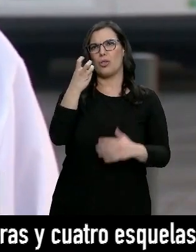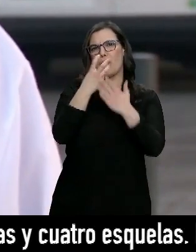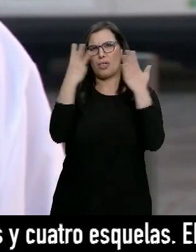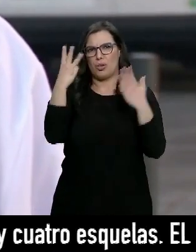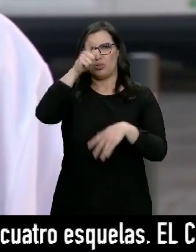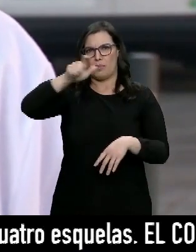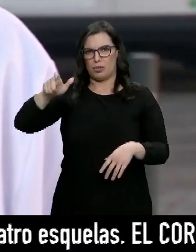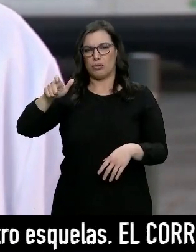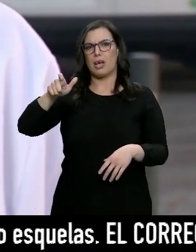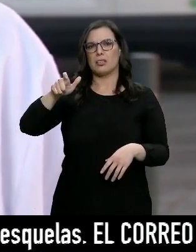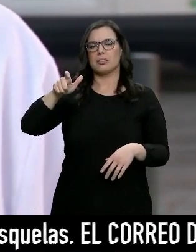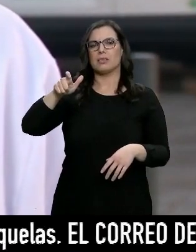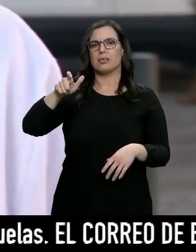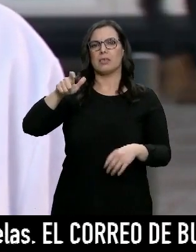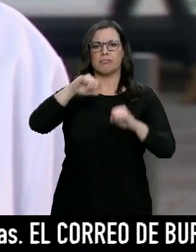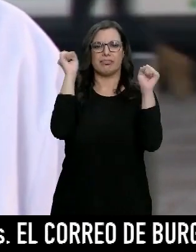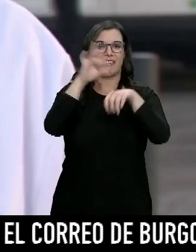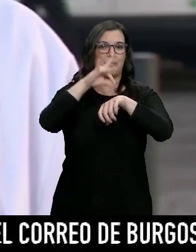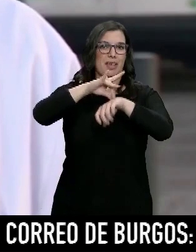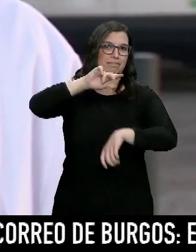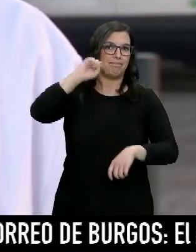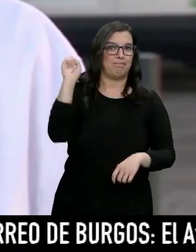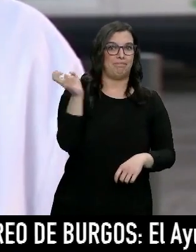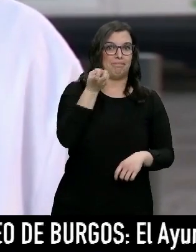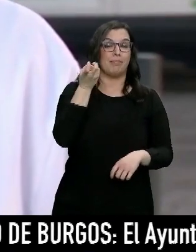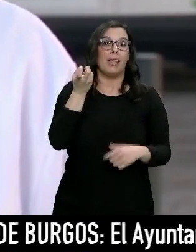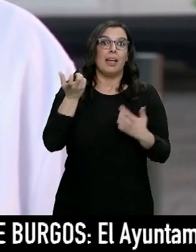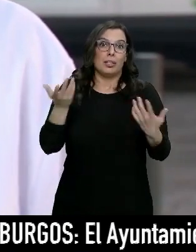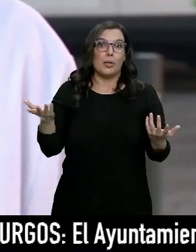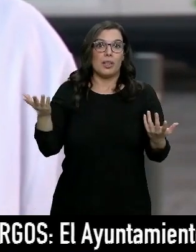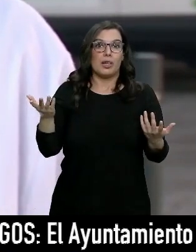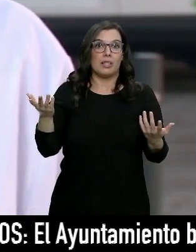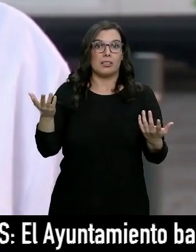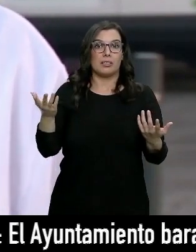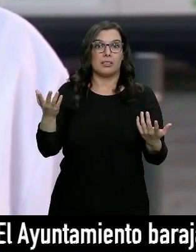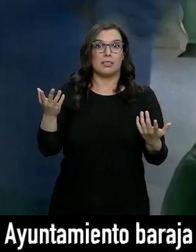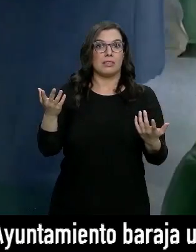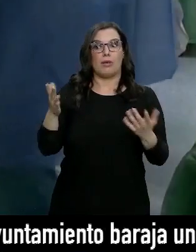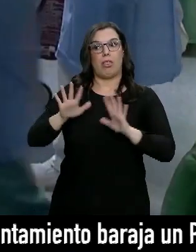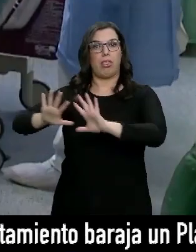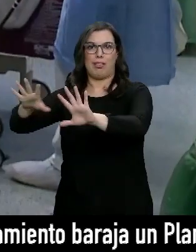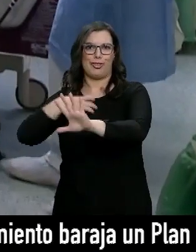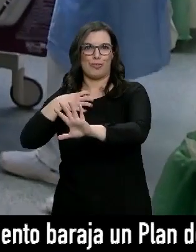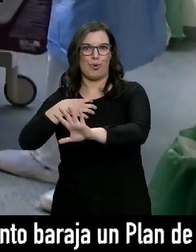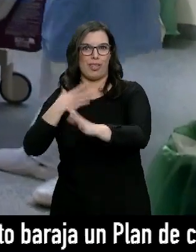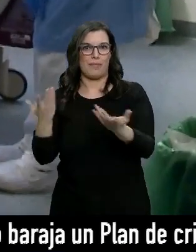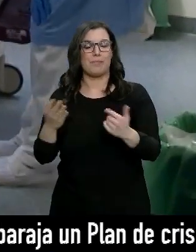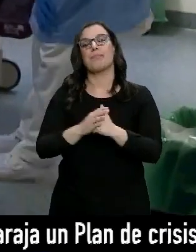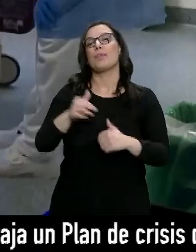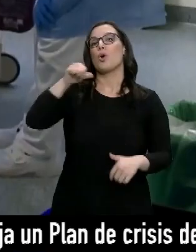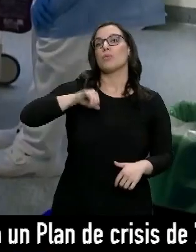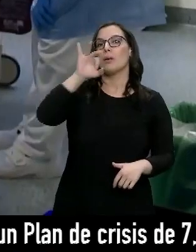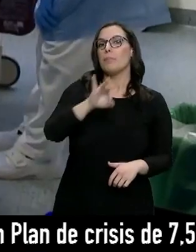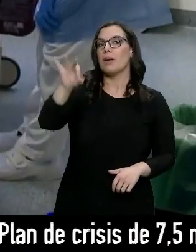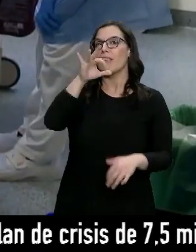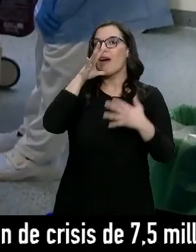318 pacientes de distintas patologías y entonces eso no podemos dejarlo. El Hospital de Palencia tiene ahora